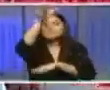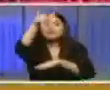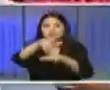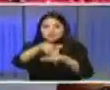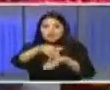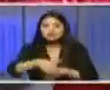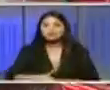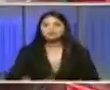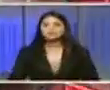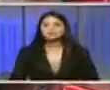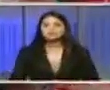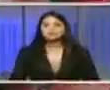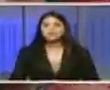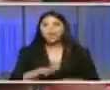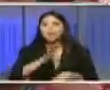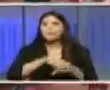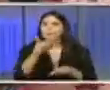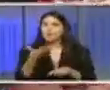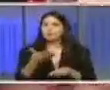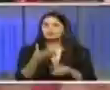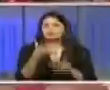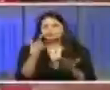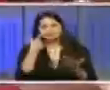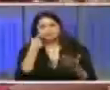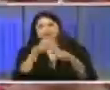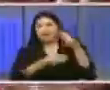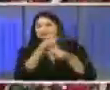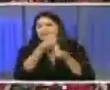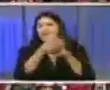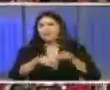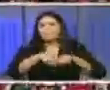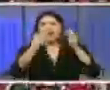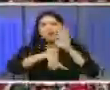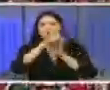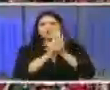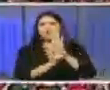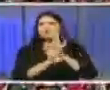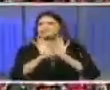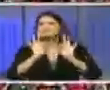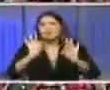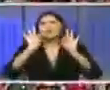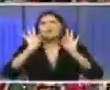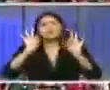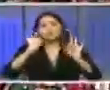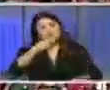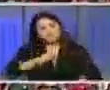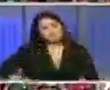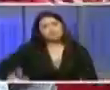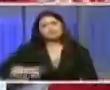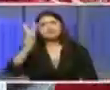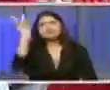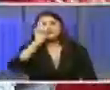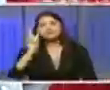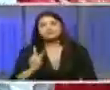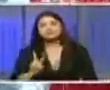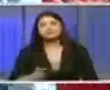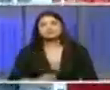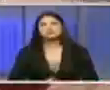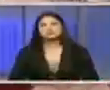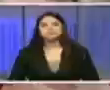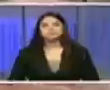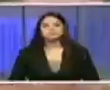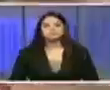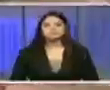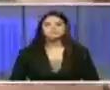Nacional por usurpar funciones constitucionales exclusivas del presidente de la República.